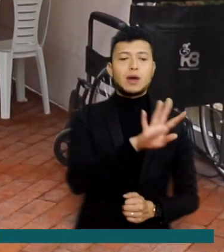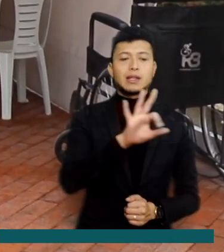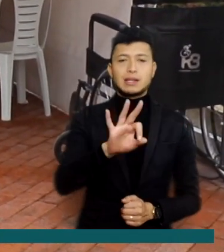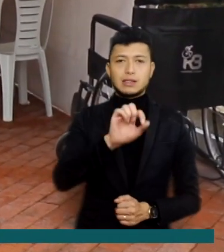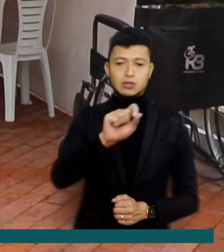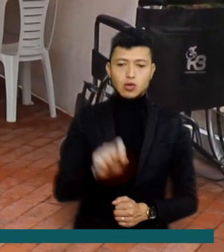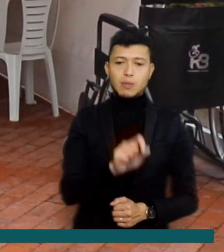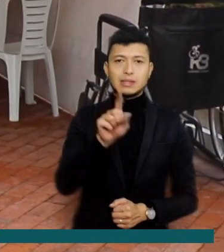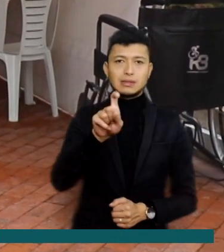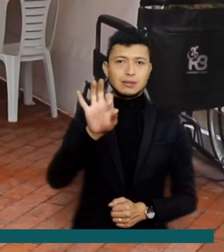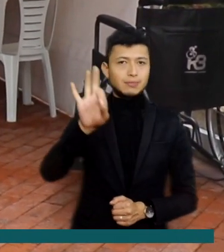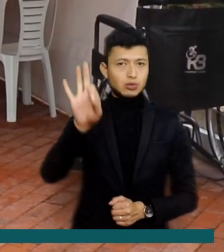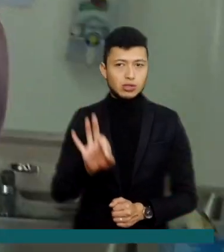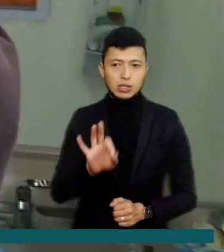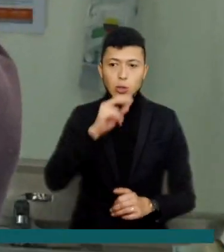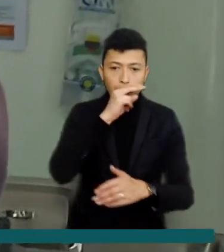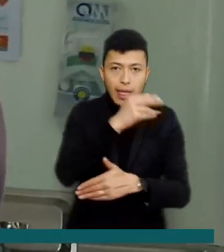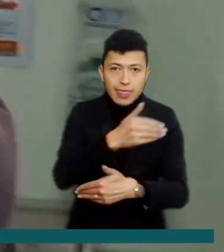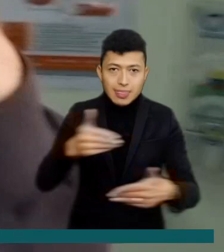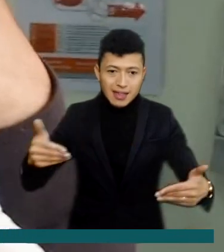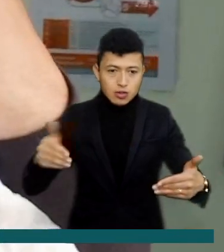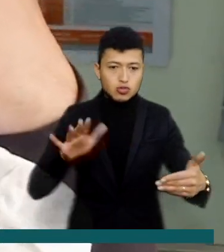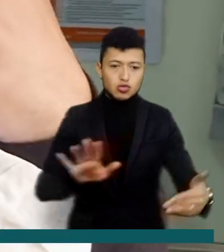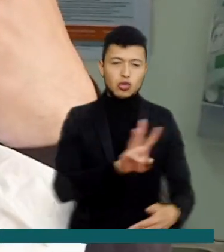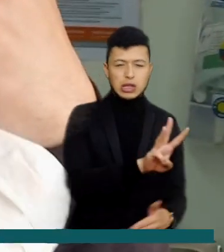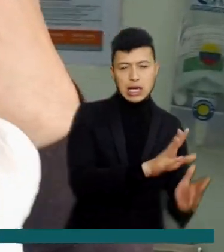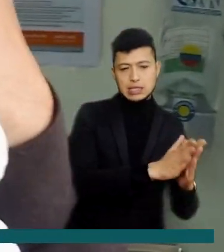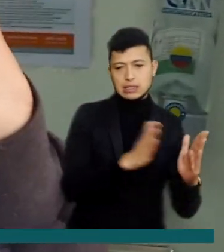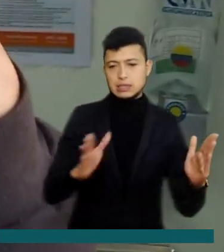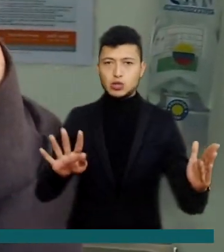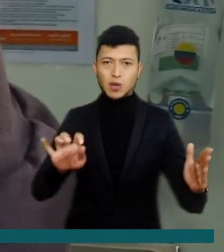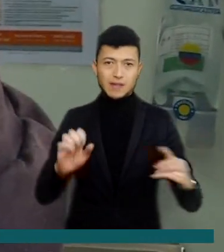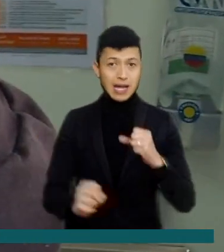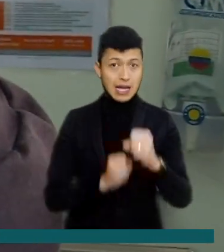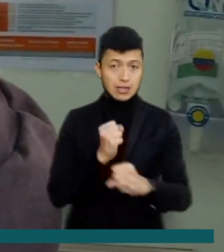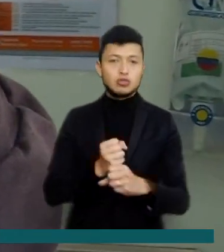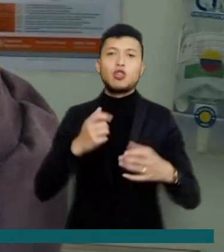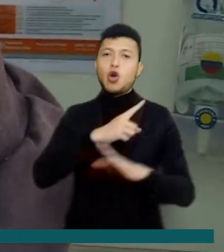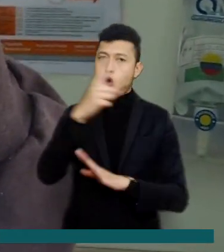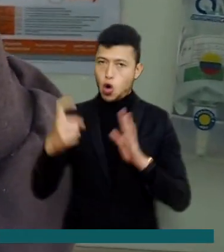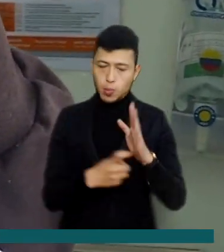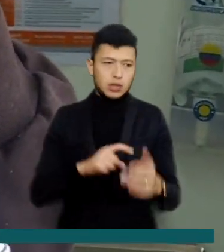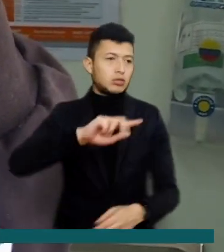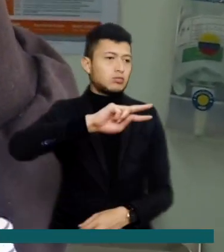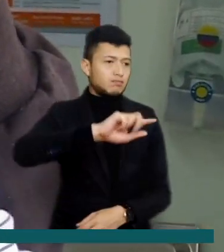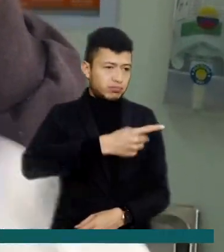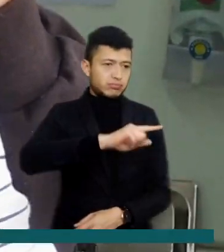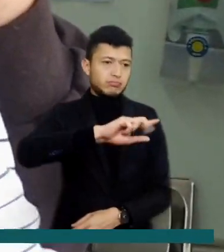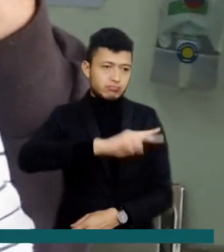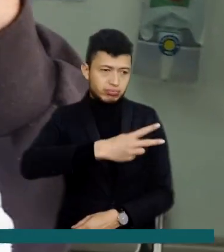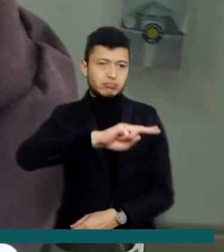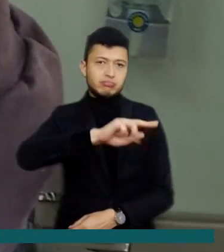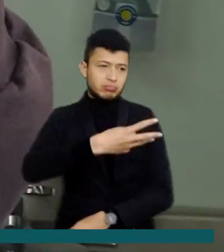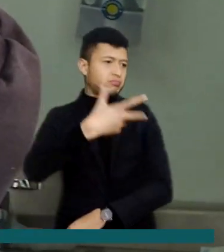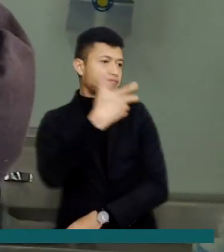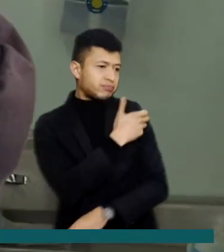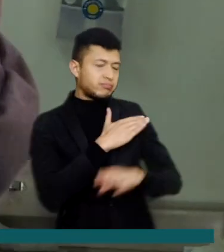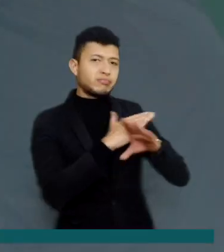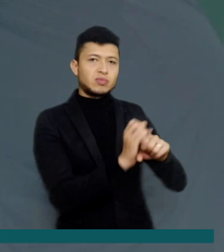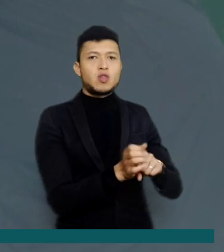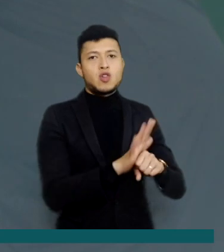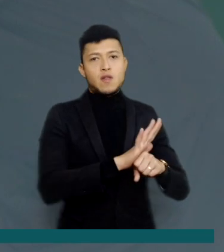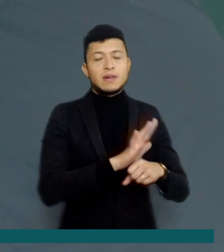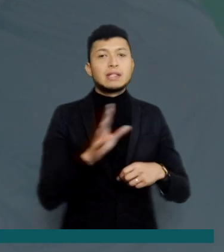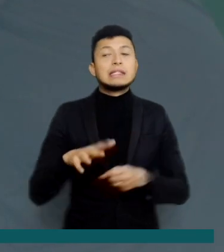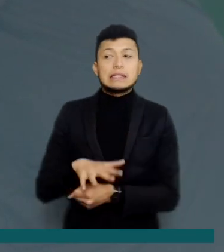43,6% de los menores entre los 3 a 9 años de edad tienen esquemas completos de vacunación contra el coronavirus,